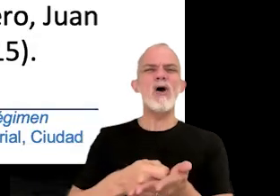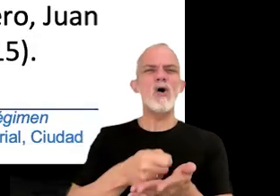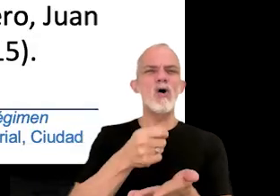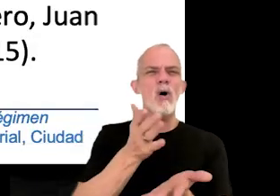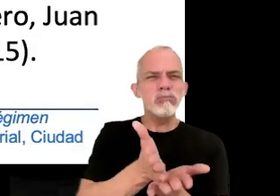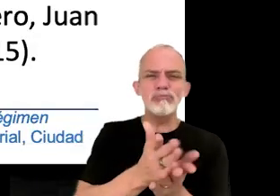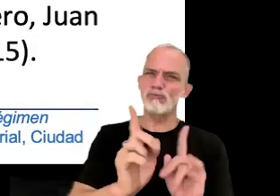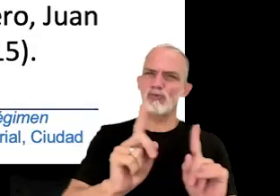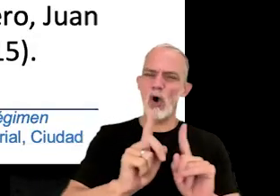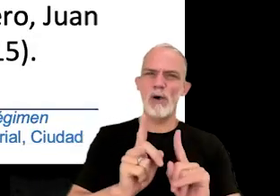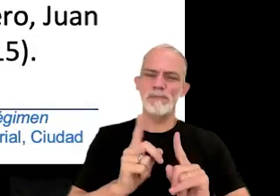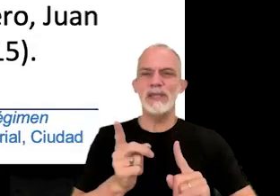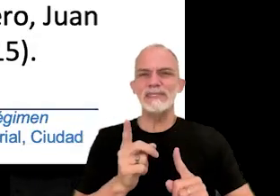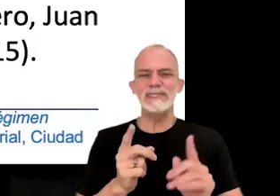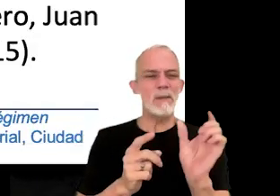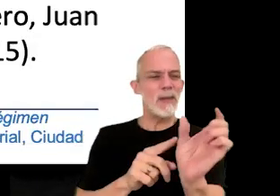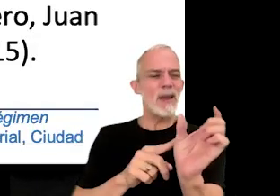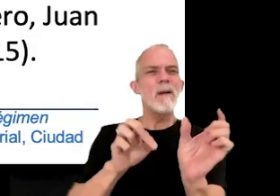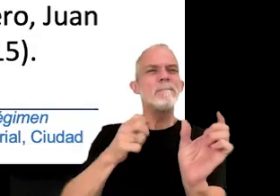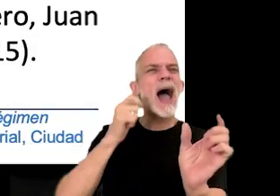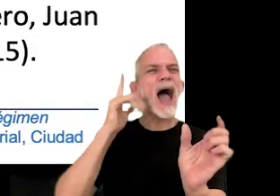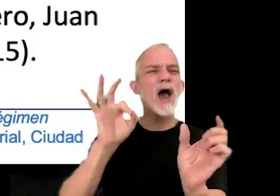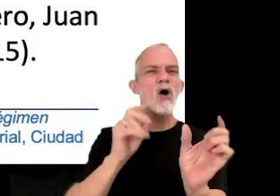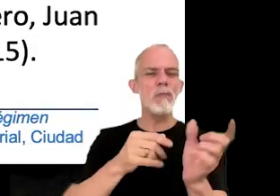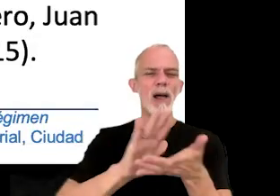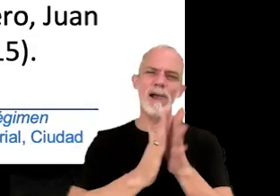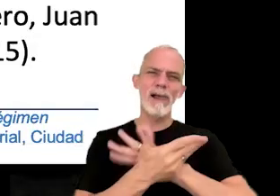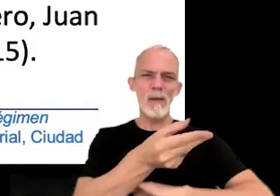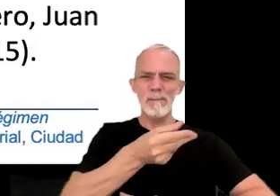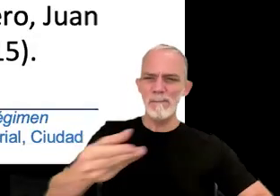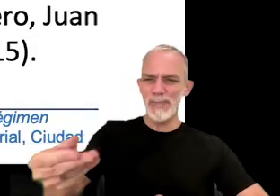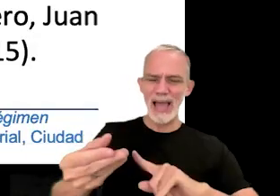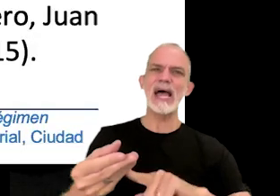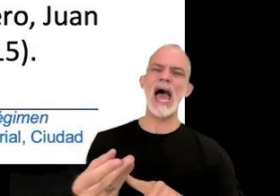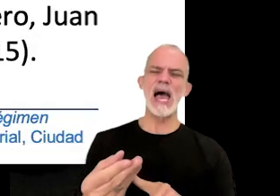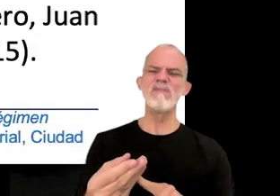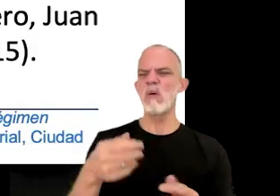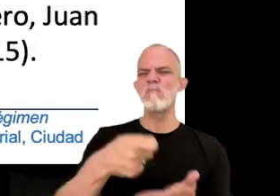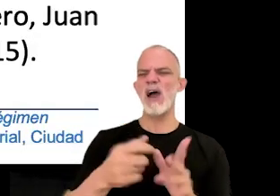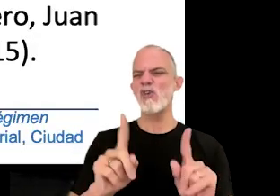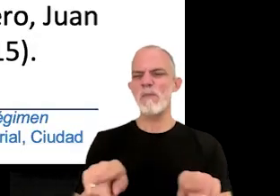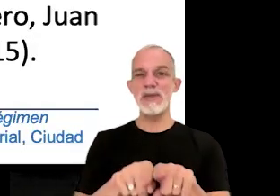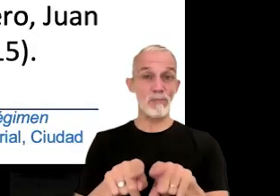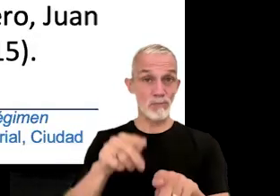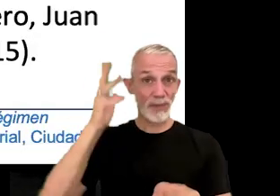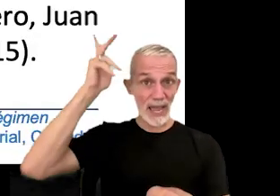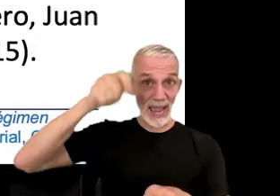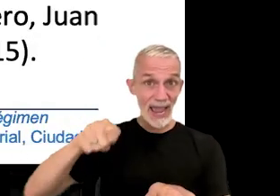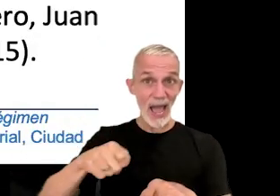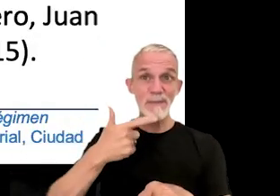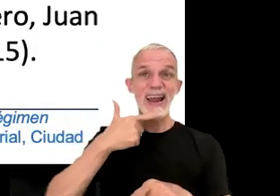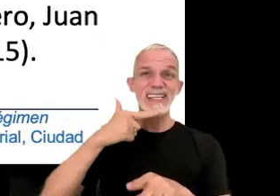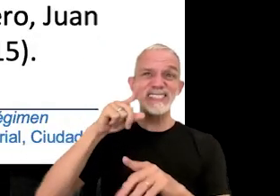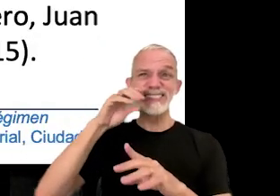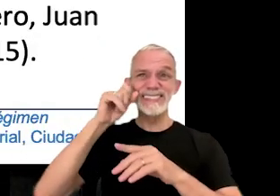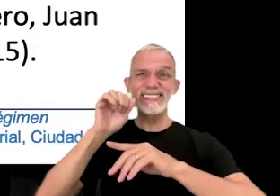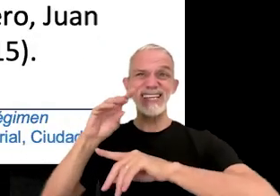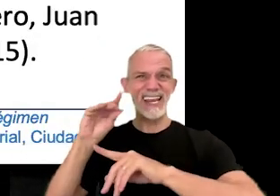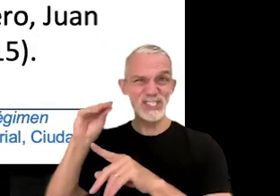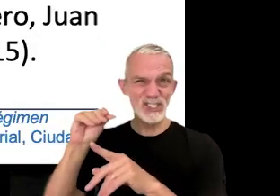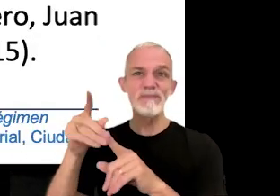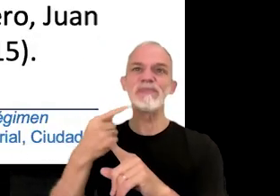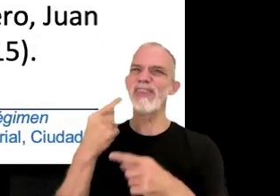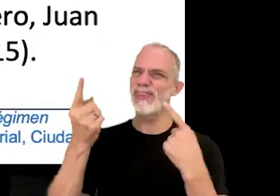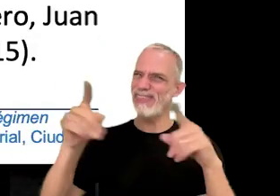también utilizando la compensación, la Cámara Federal de Casación, en ese fallo Stretch, es que interpreta